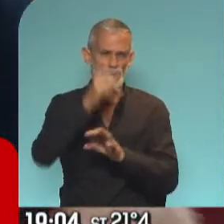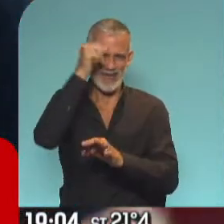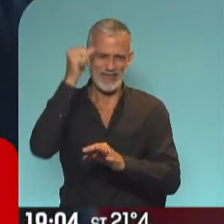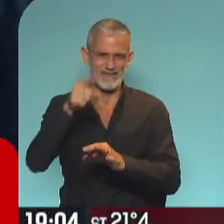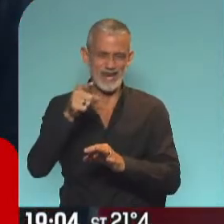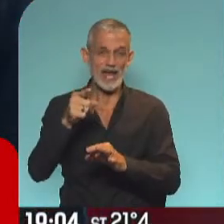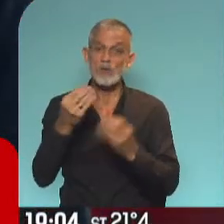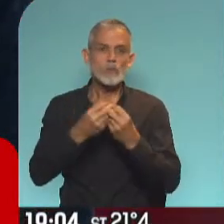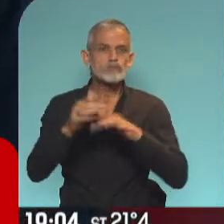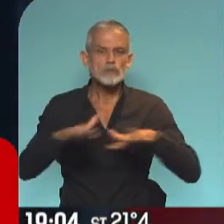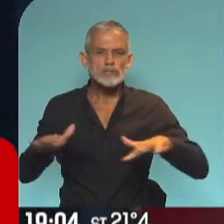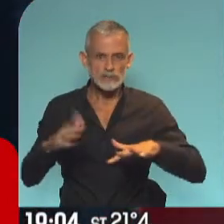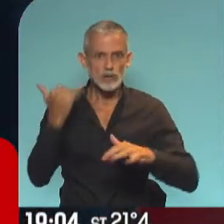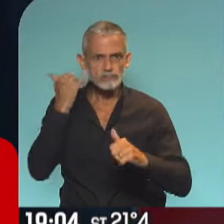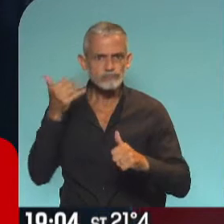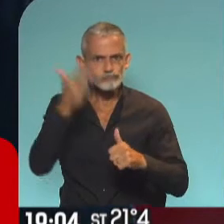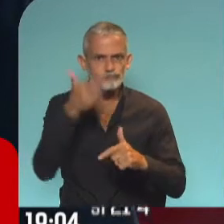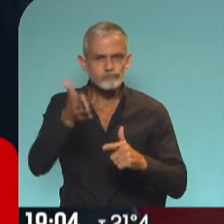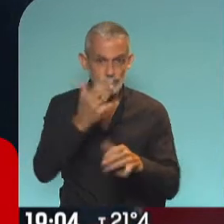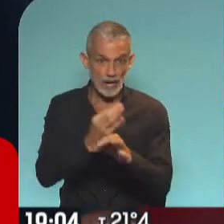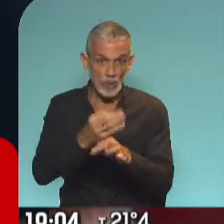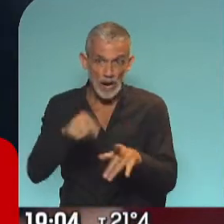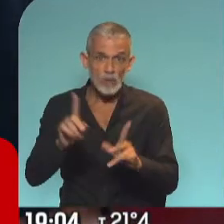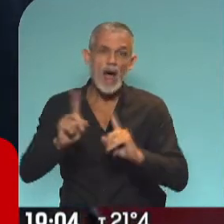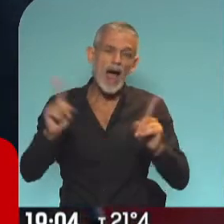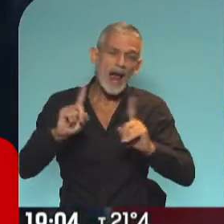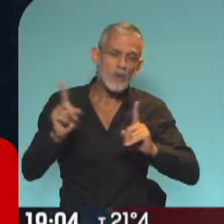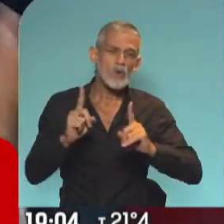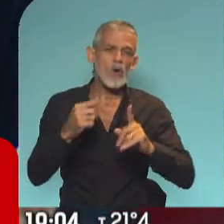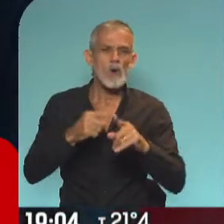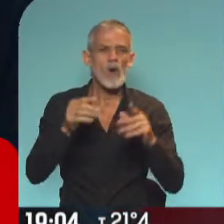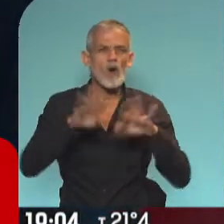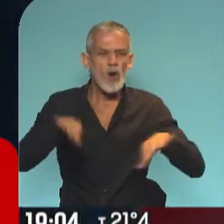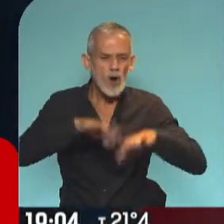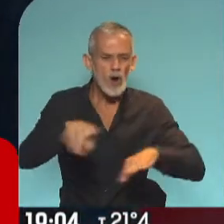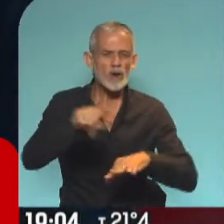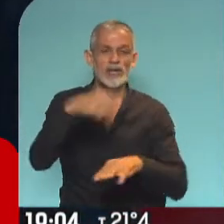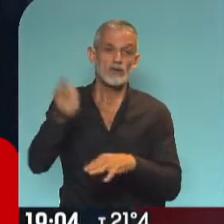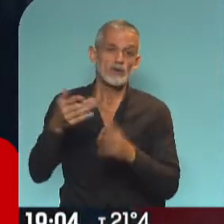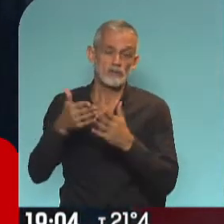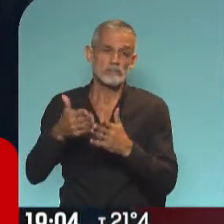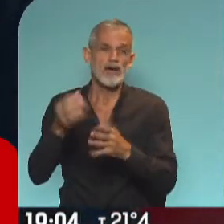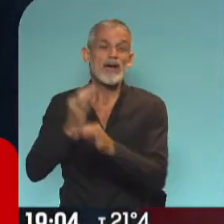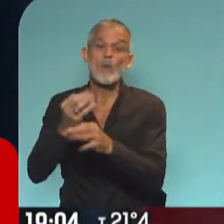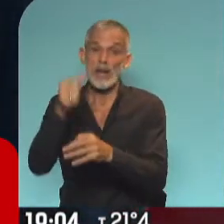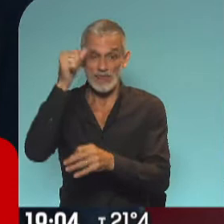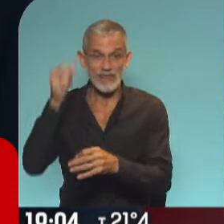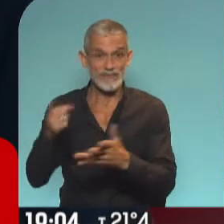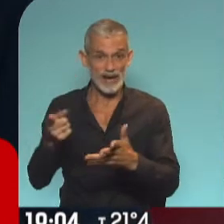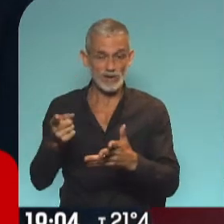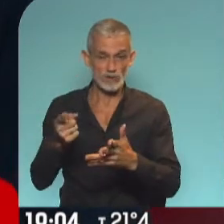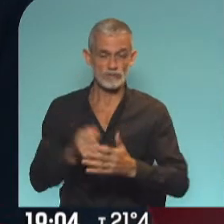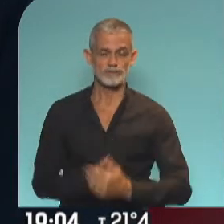donde hay muchísimos chicos que ya están yendo a la escuela hoy, algunos que lo hacen a través de las colonias y otros lo hacen en escuelas de verano. Así que, prioridad